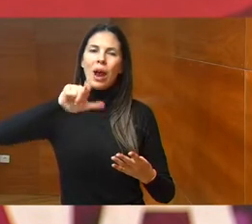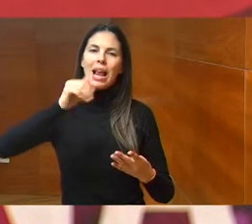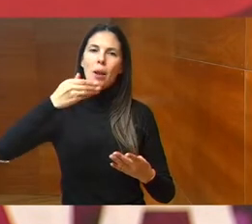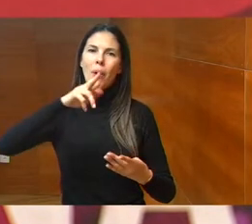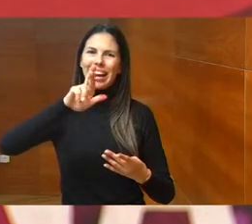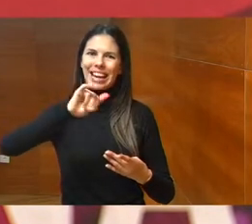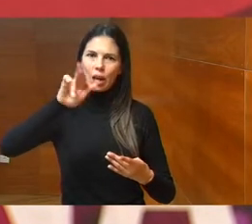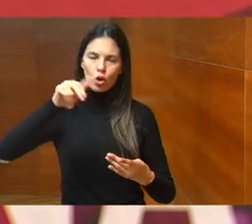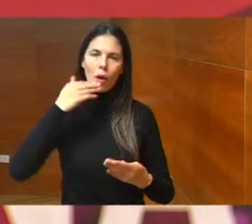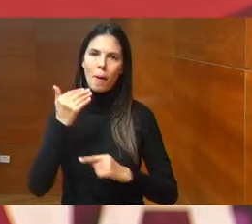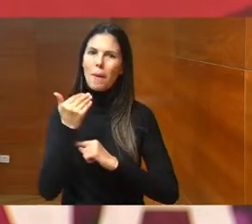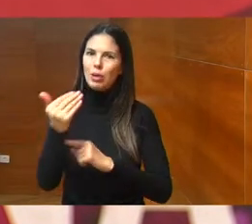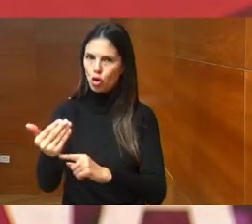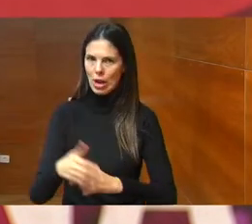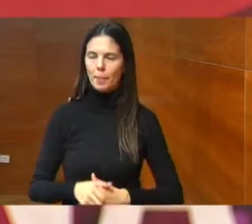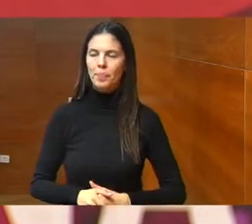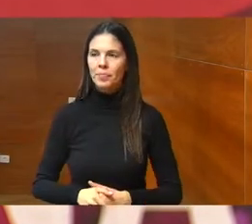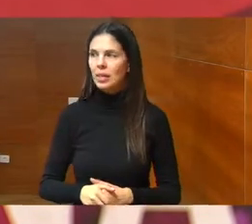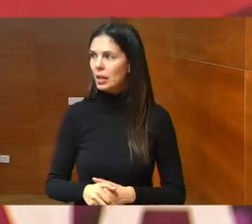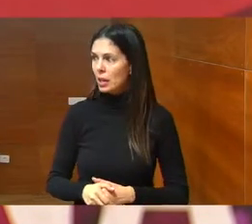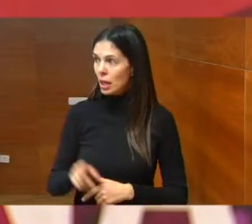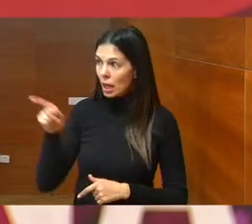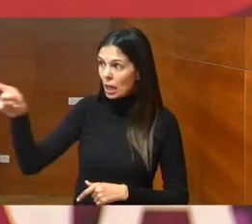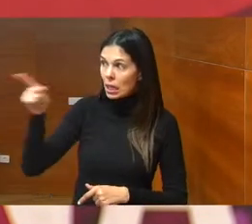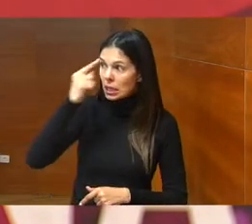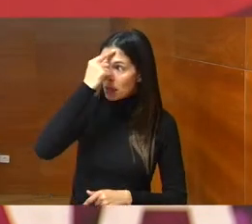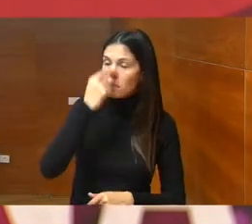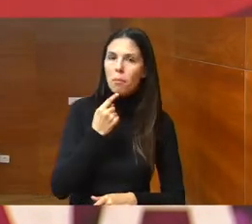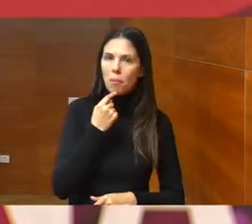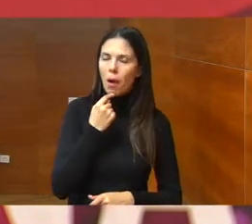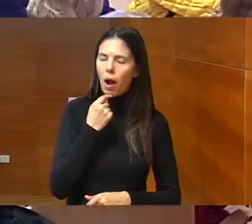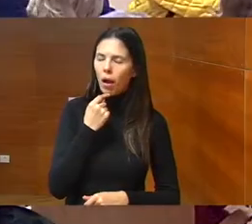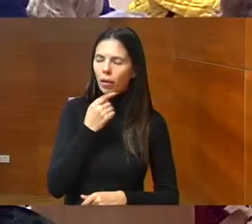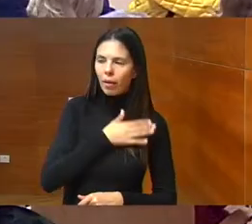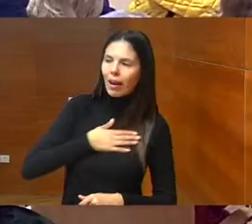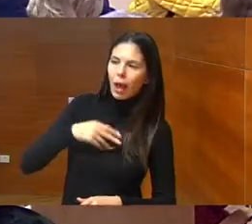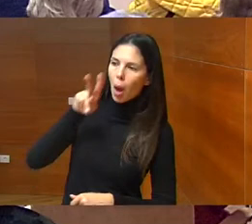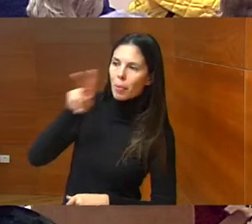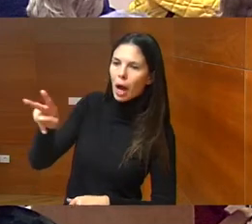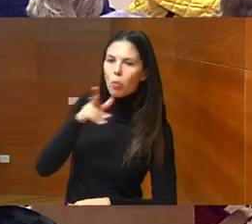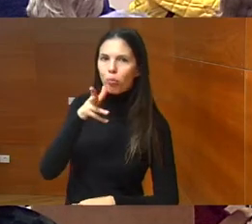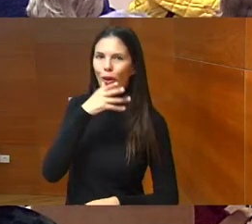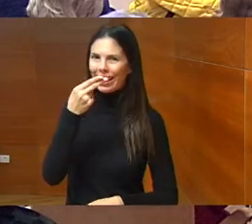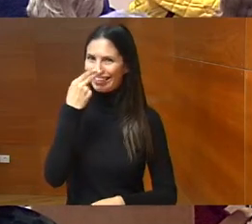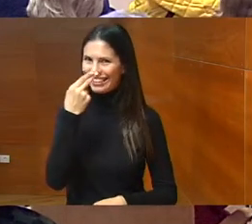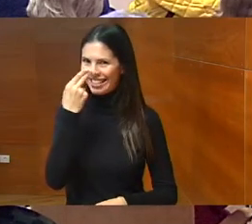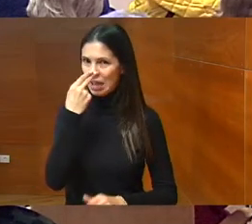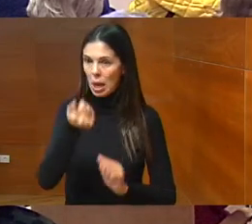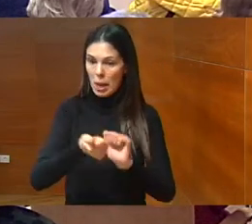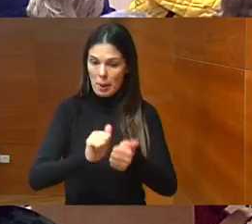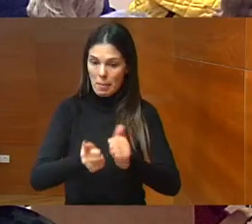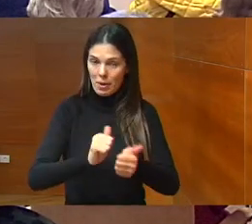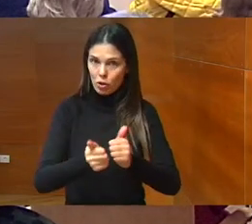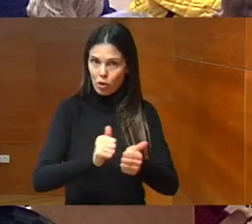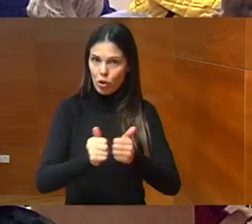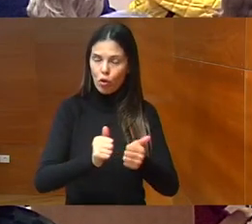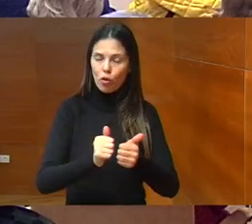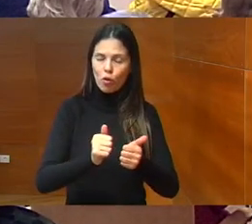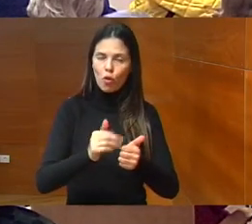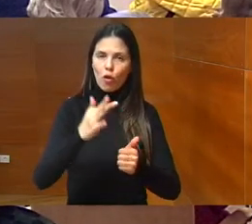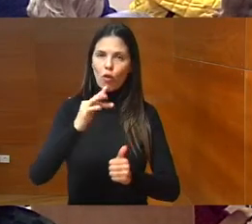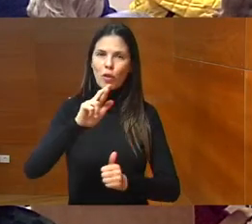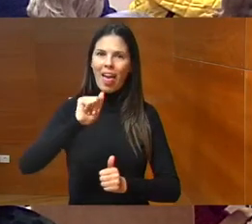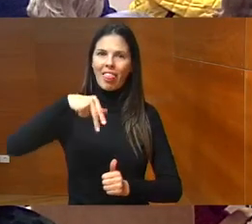con respecto a Brasil tras esta imagen porque me parece muy interesante el piloto Francisco Iglesias Brasil